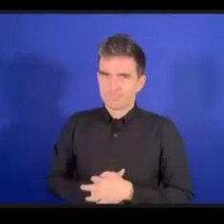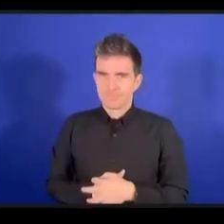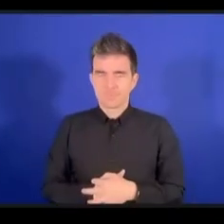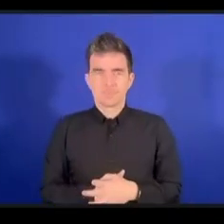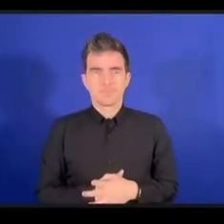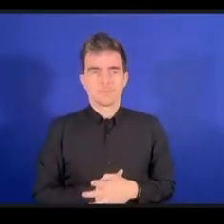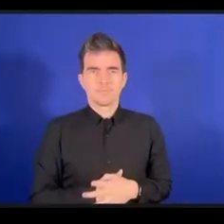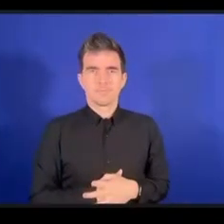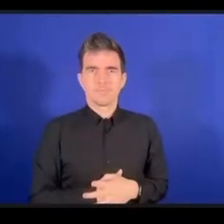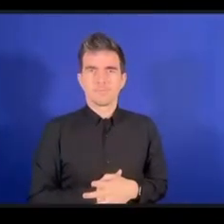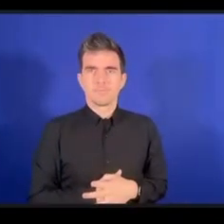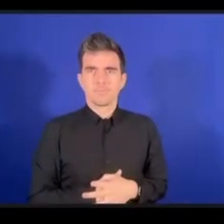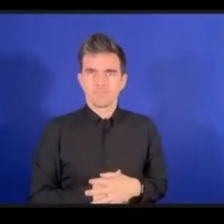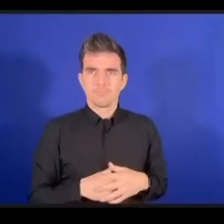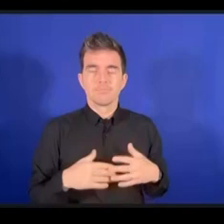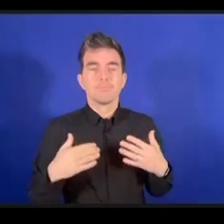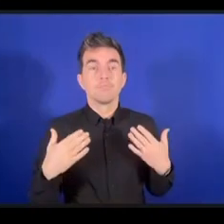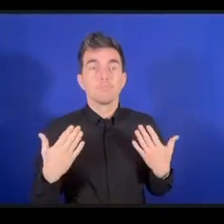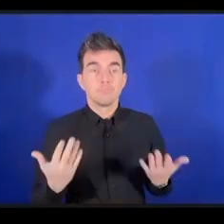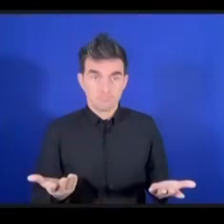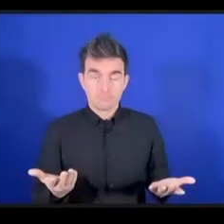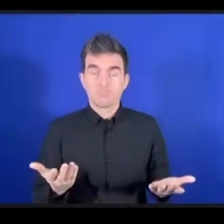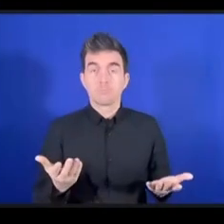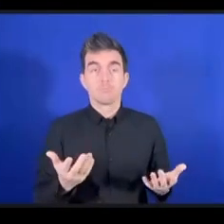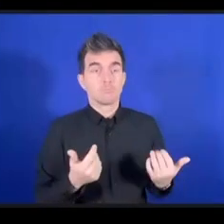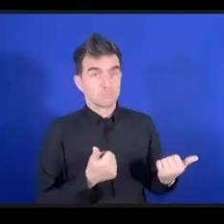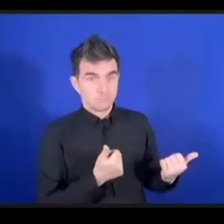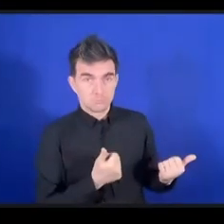Perdón perdón Ya no tenemos